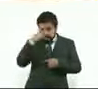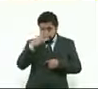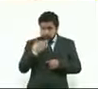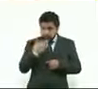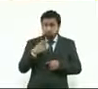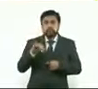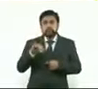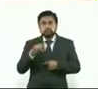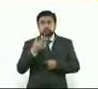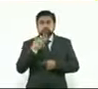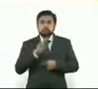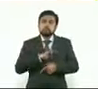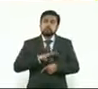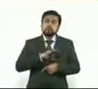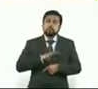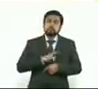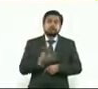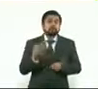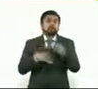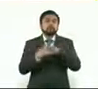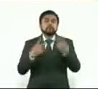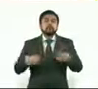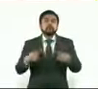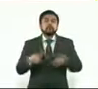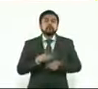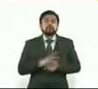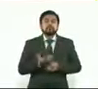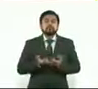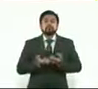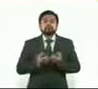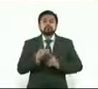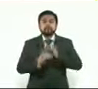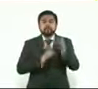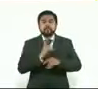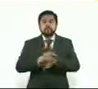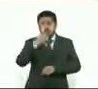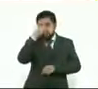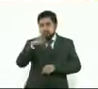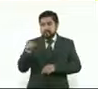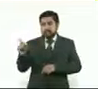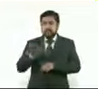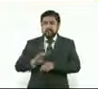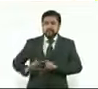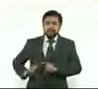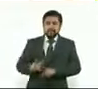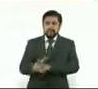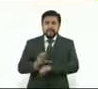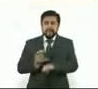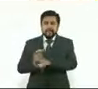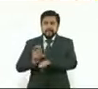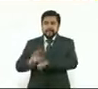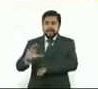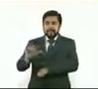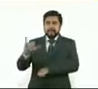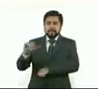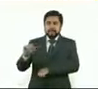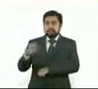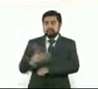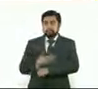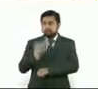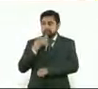resultados. Felicidades a todos los atletas mexicanos que están participando allá en Cali, Colombia. Bueno, pues aquí